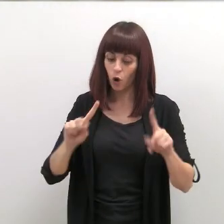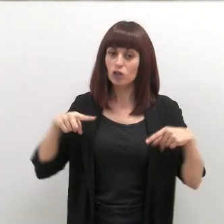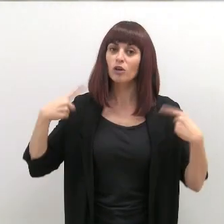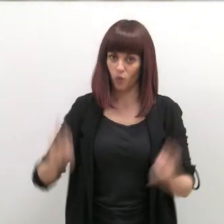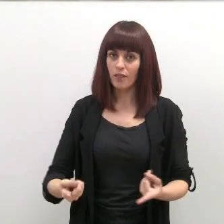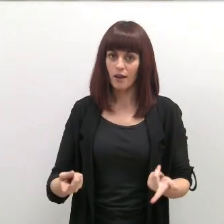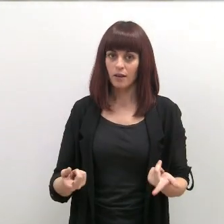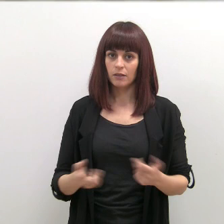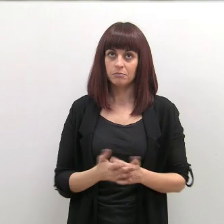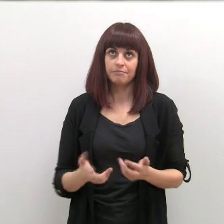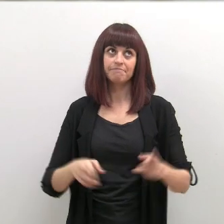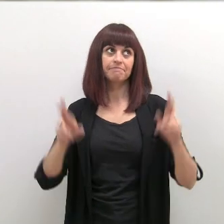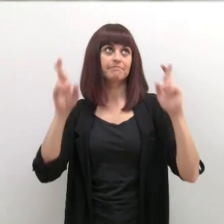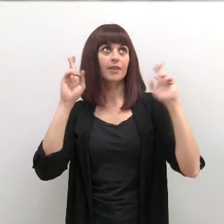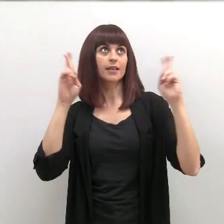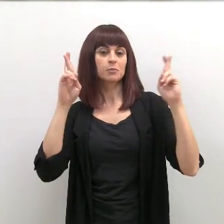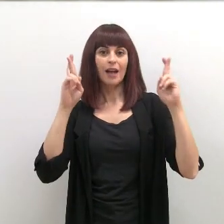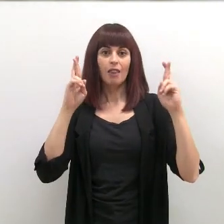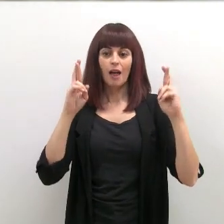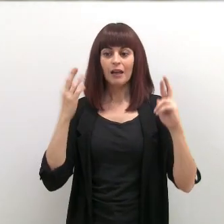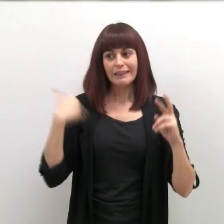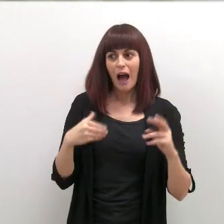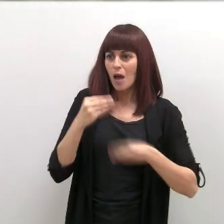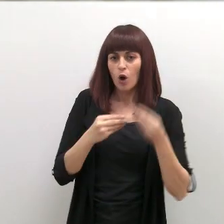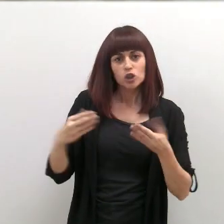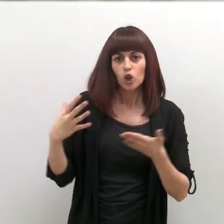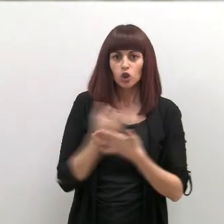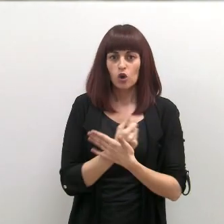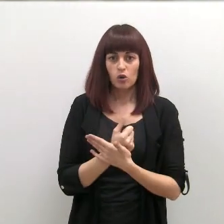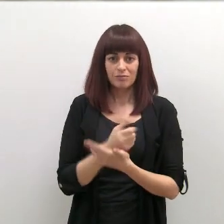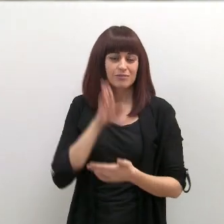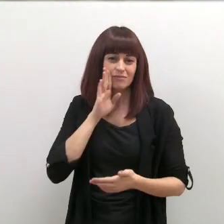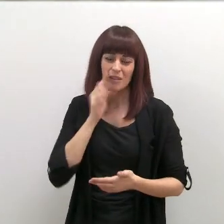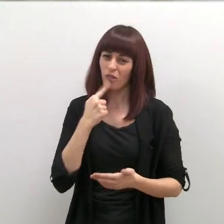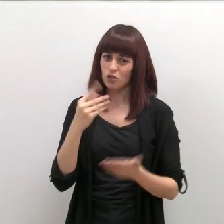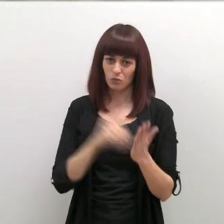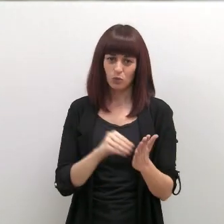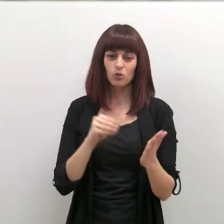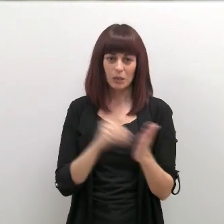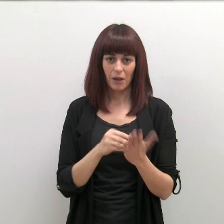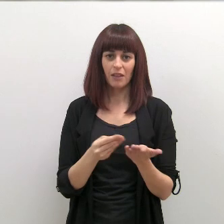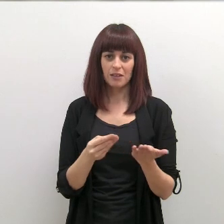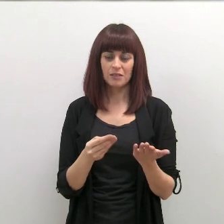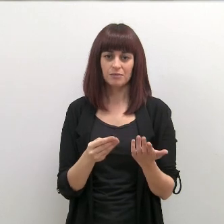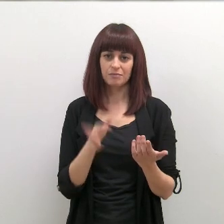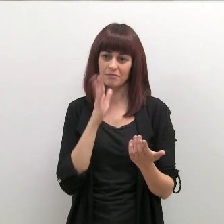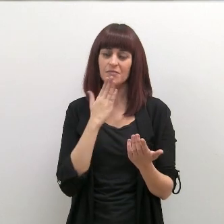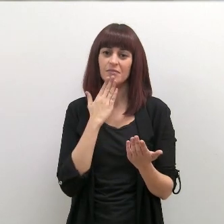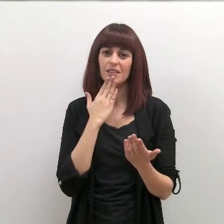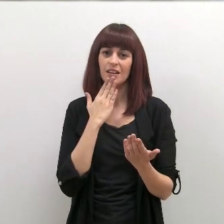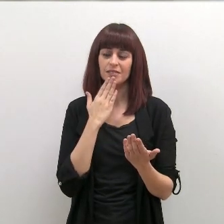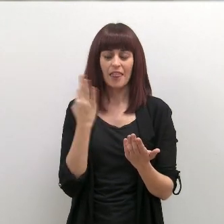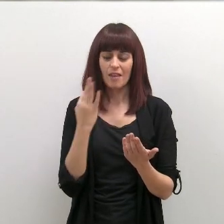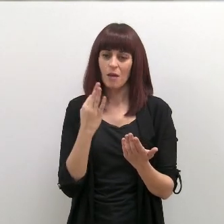puede frustrar la esperanza de aquellas personas que lo dieron todo por nosotros, como hemos dicho muchas veces, recibiendo y pidiendo tan